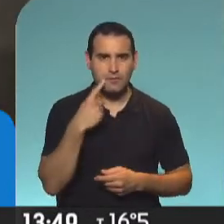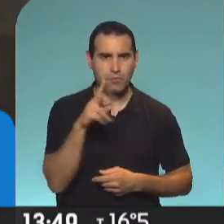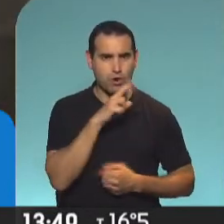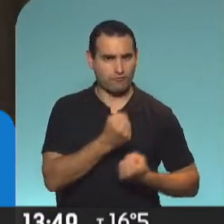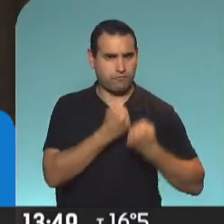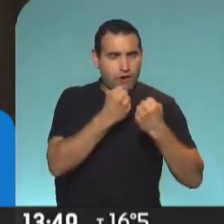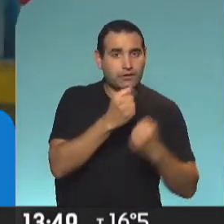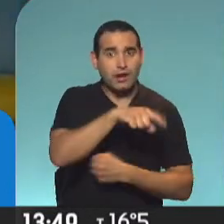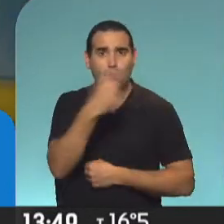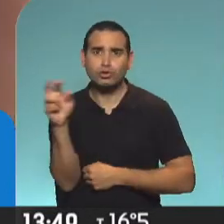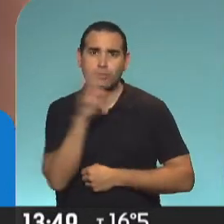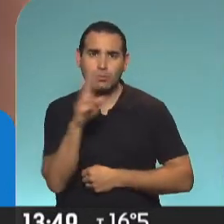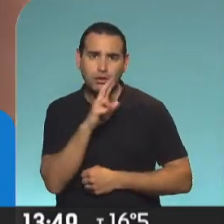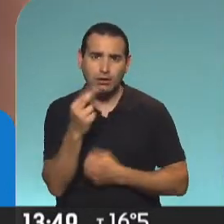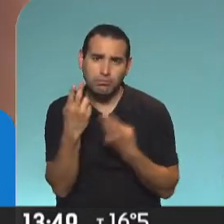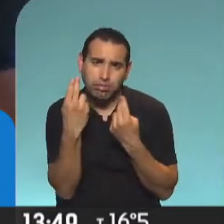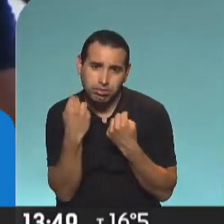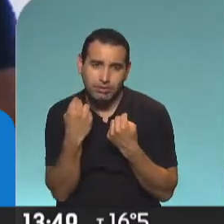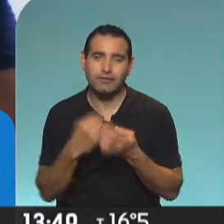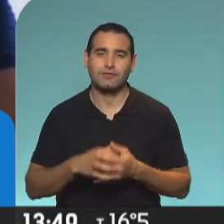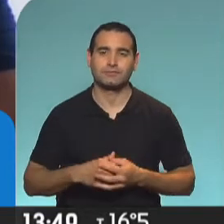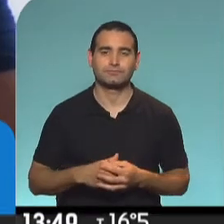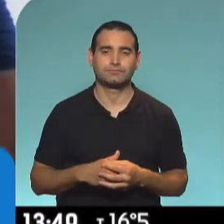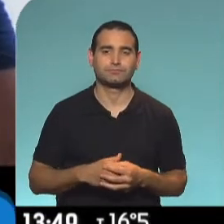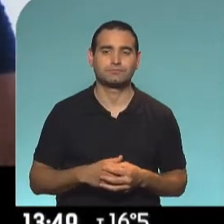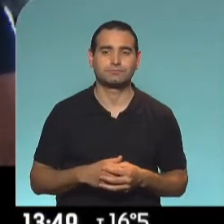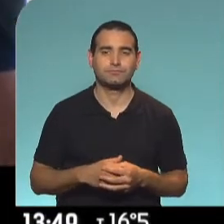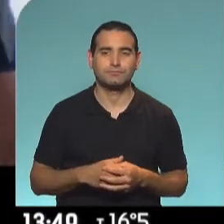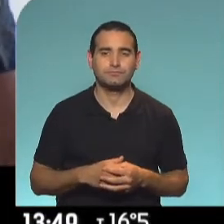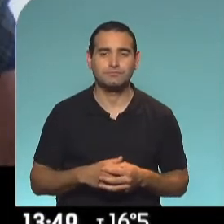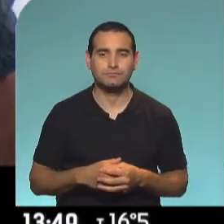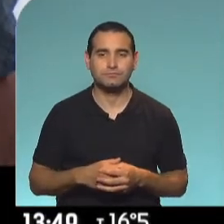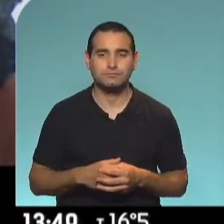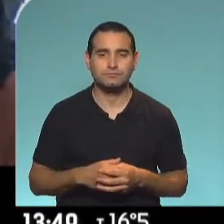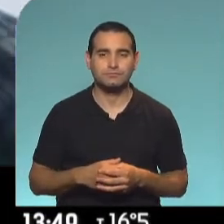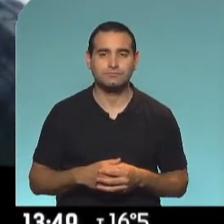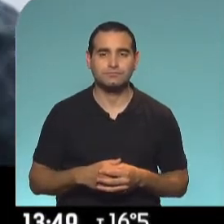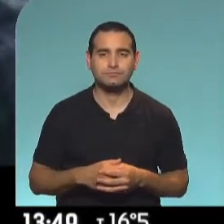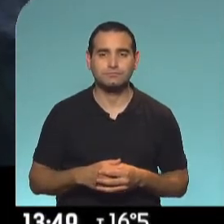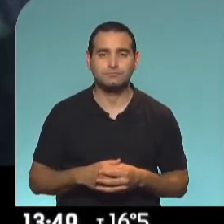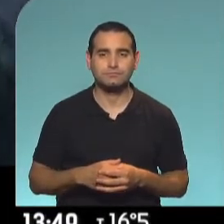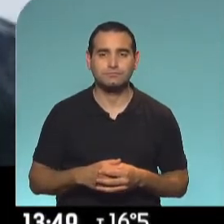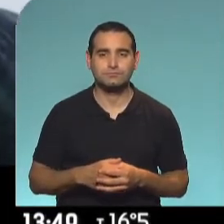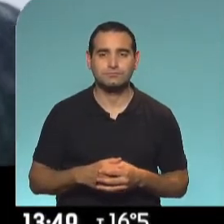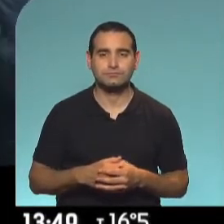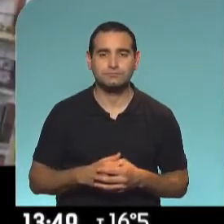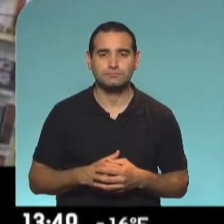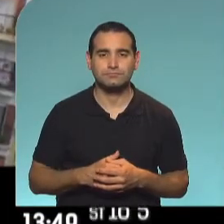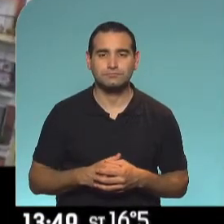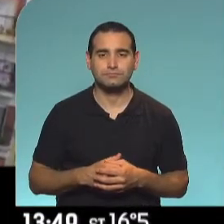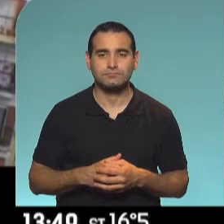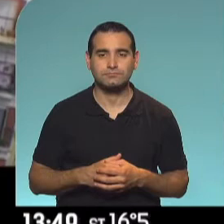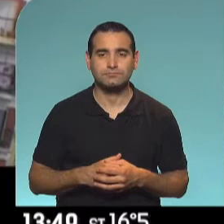otra como más un pato mojado. Hay gente que se separa por falta de amor. ¡Acá lo que sobra es